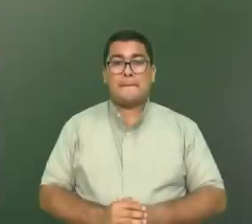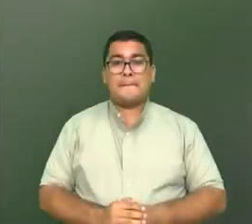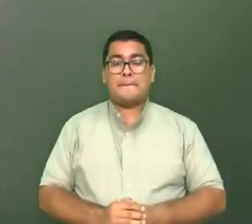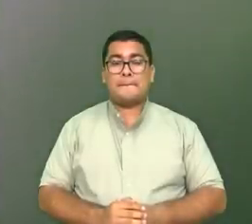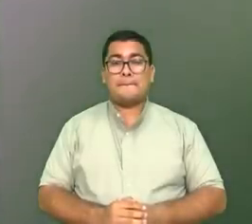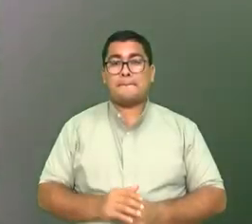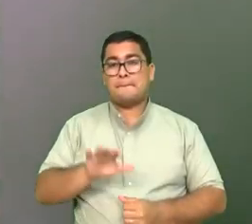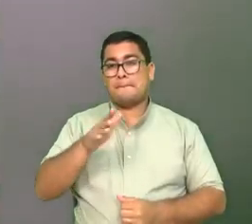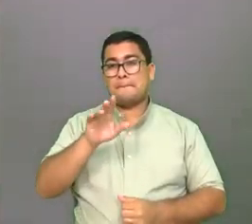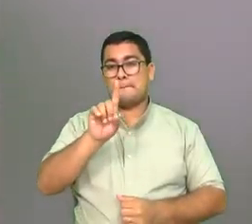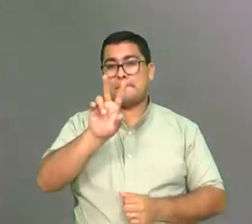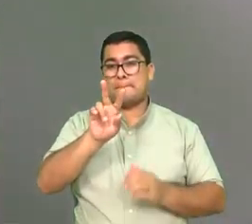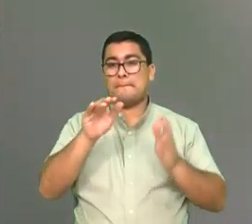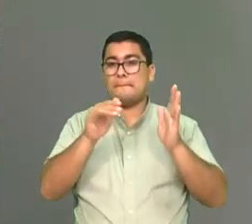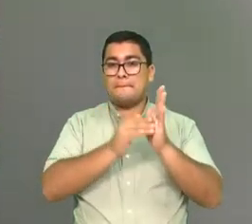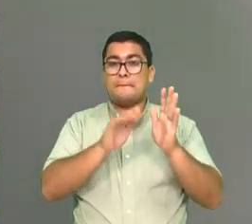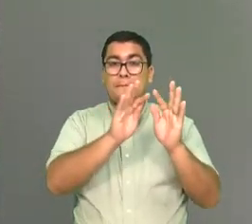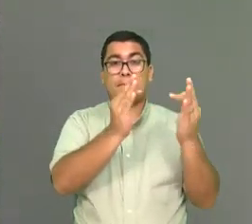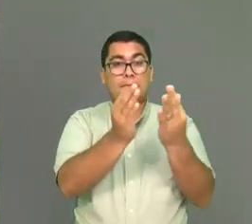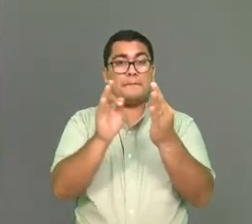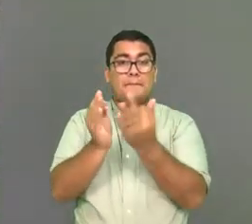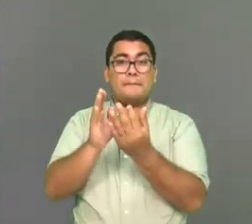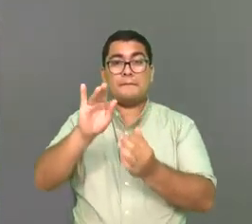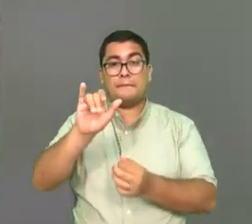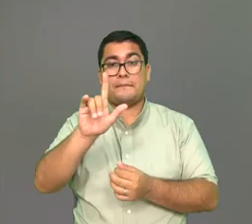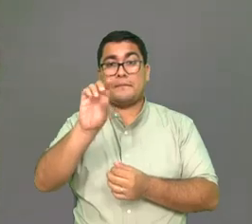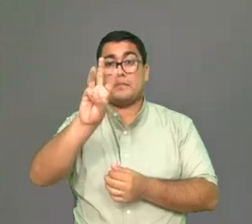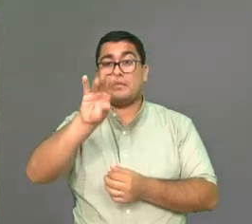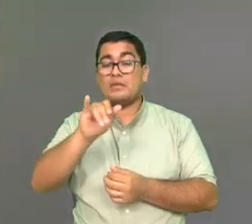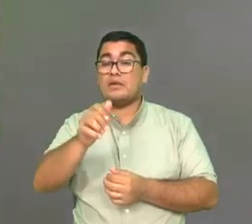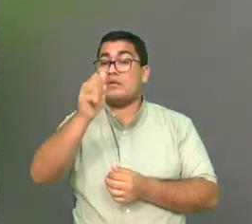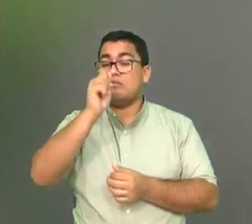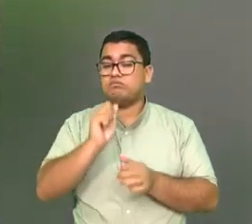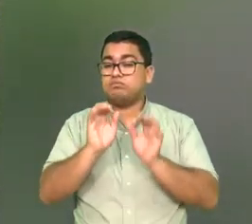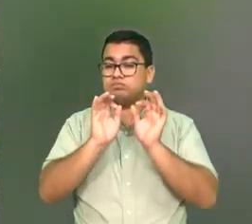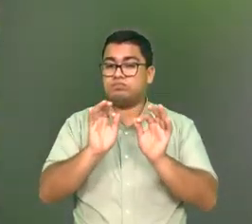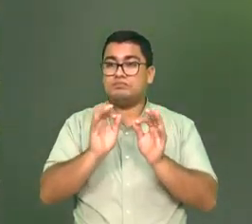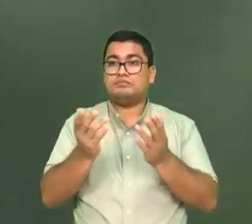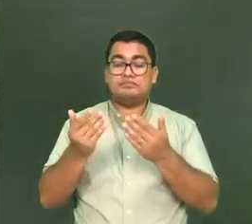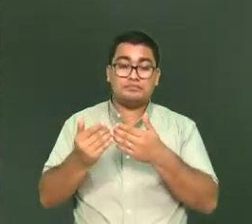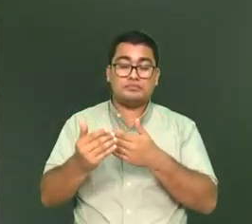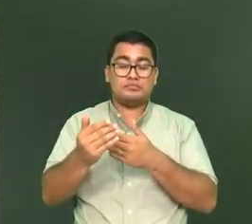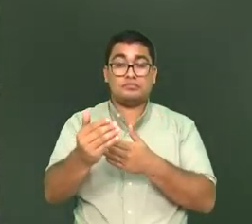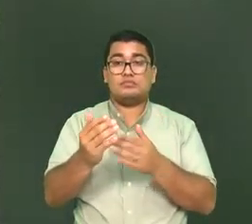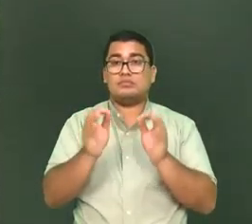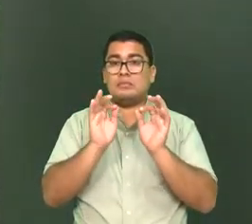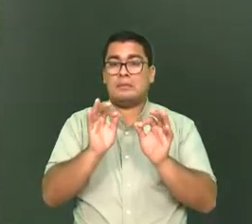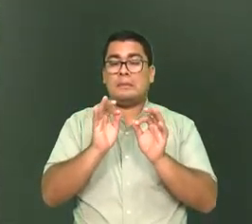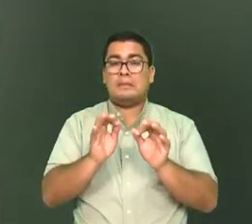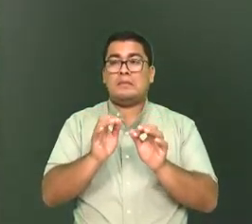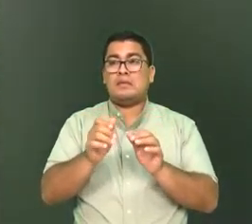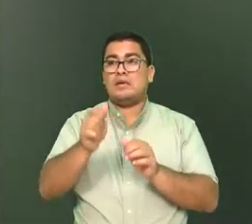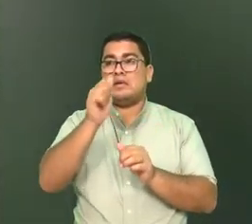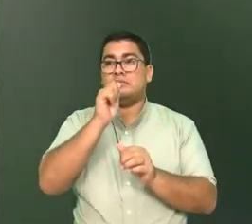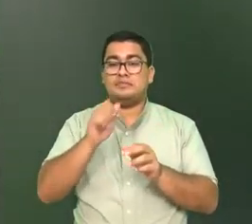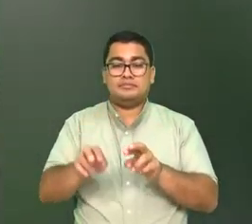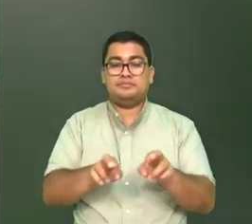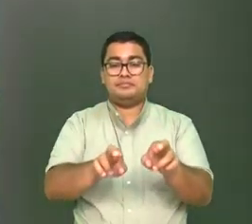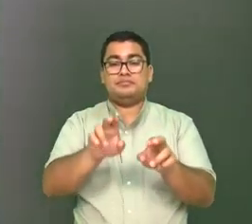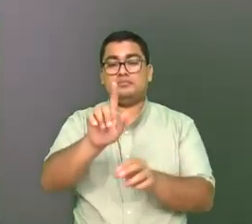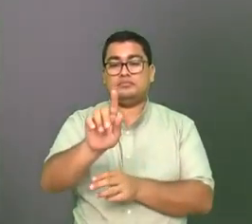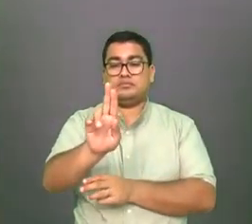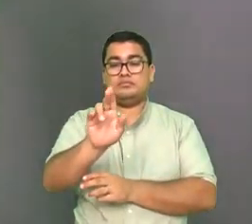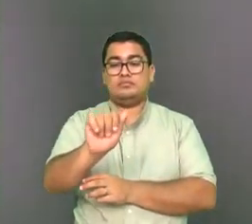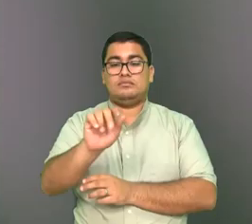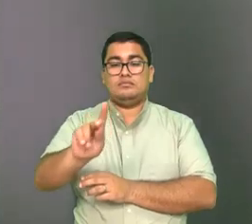Unas 12.000 familias de Bilwi tendrán garantizado el servicio de agua potable en cuanto se restablezca el bombeo del agua del río Tuapí, aseguró